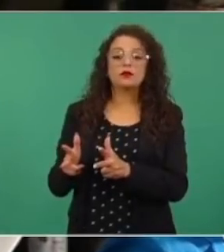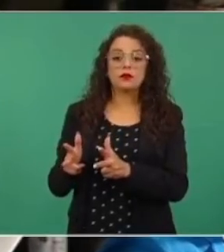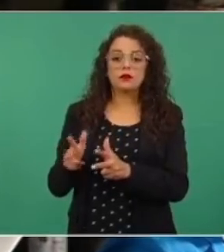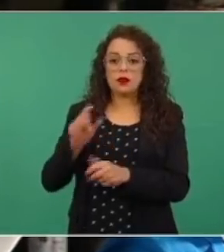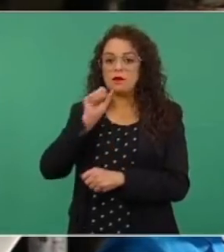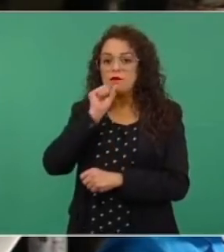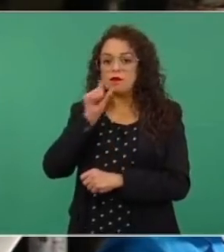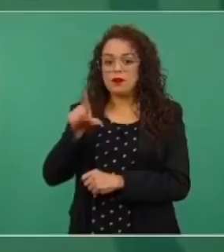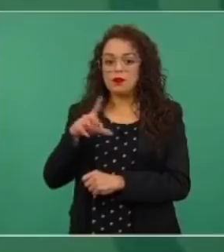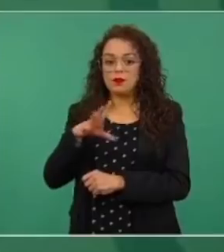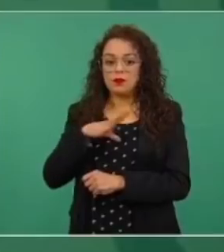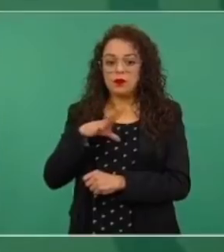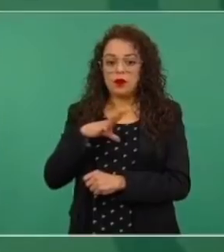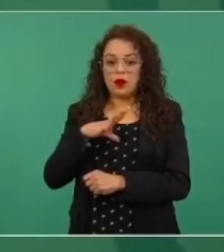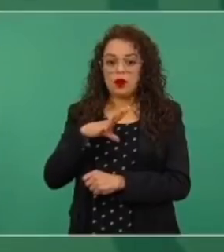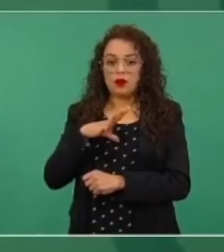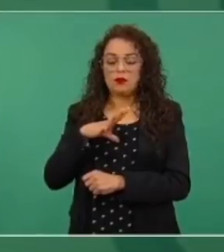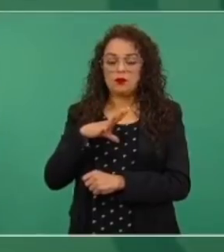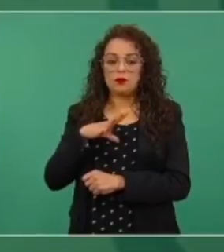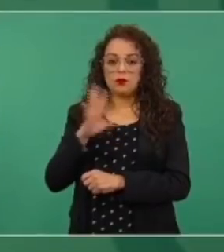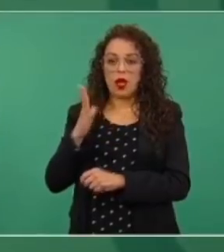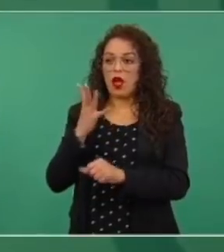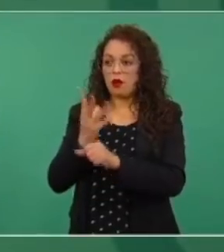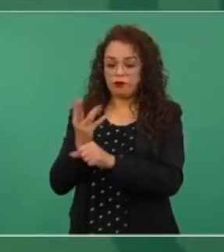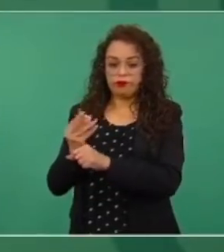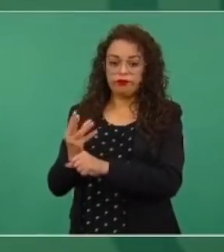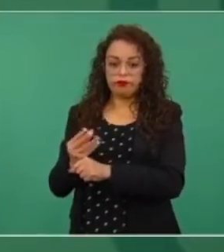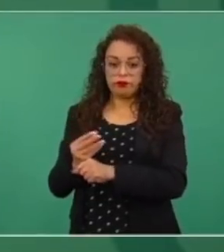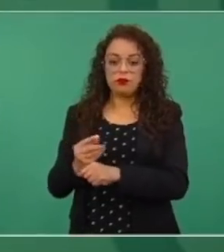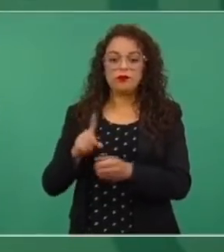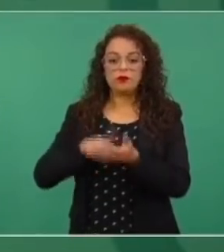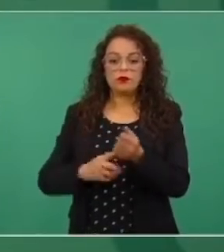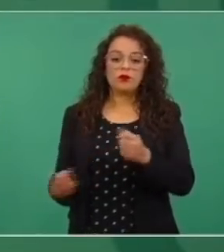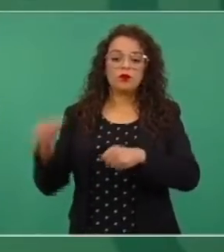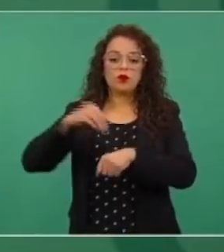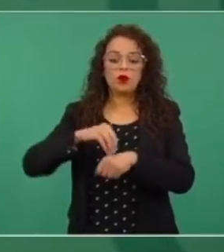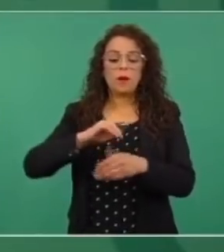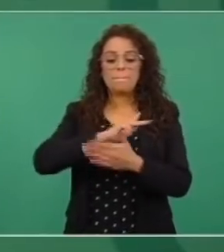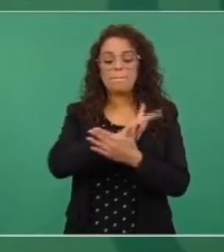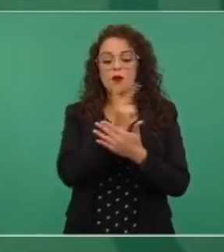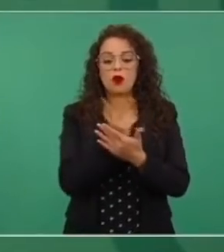también, y ya se está trabajando en programas de